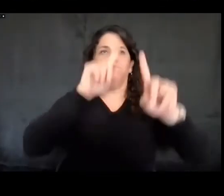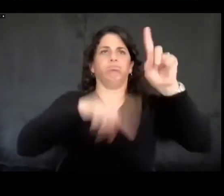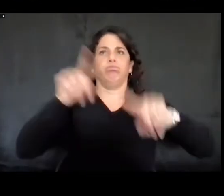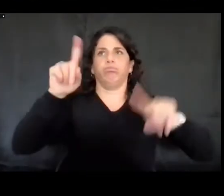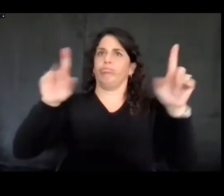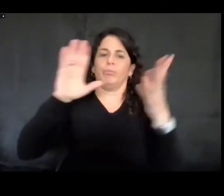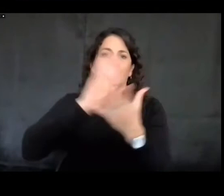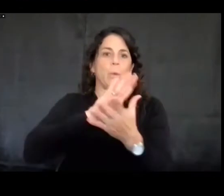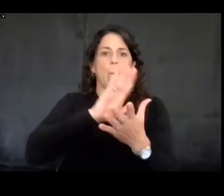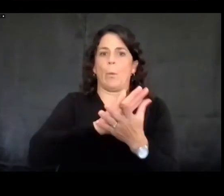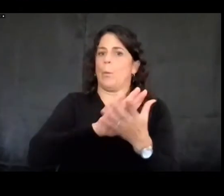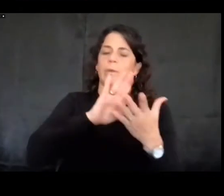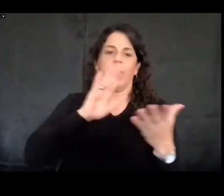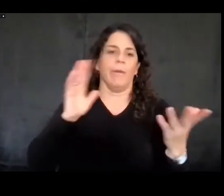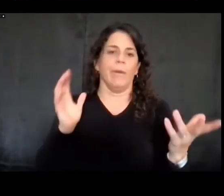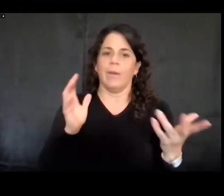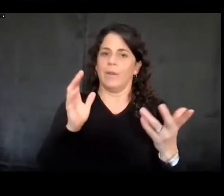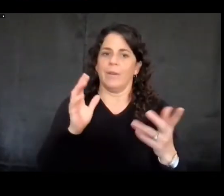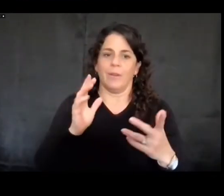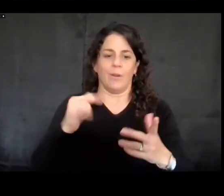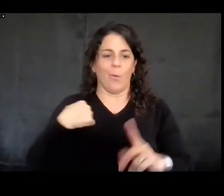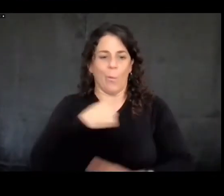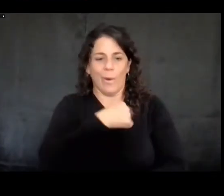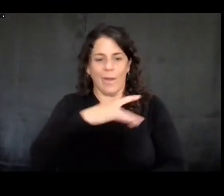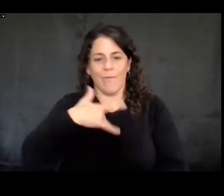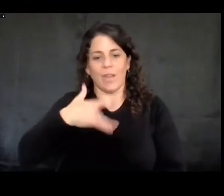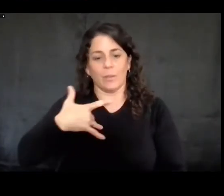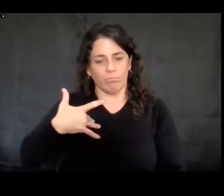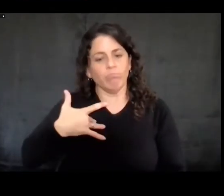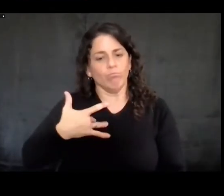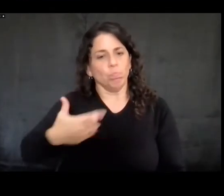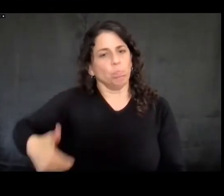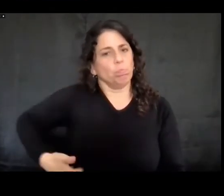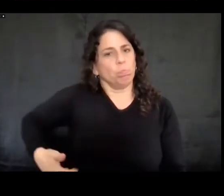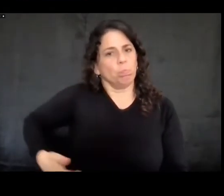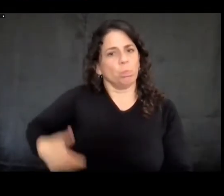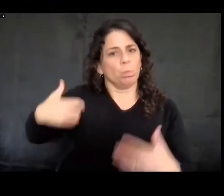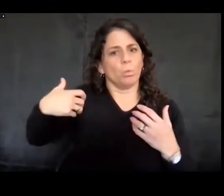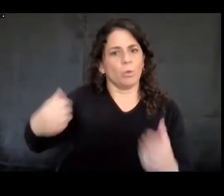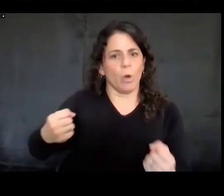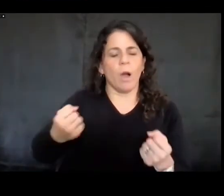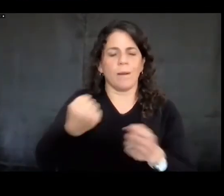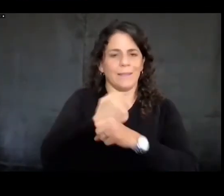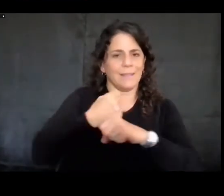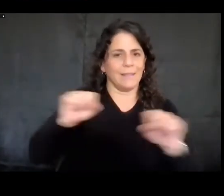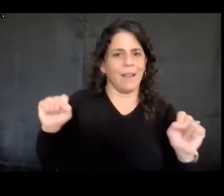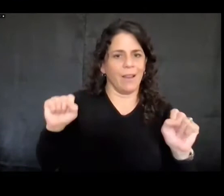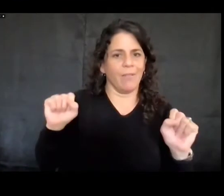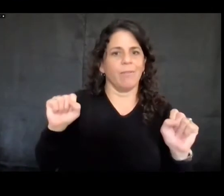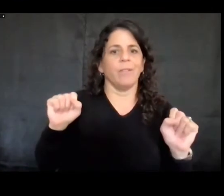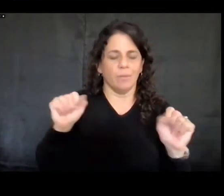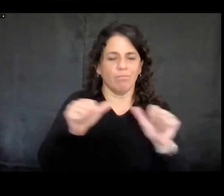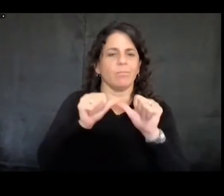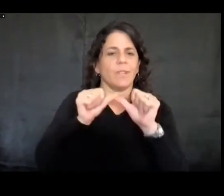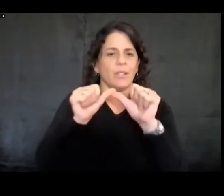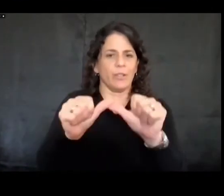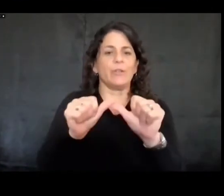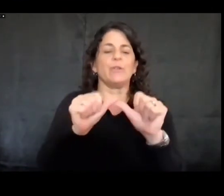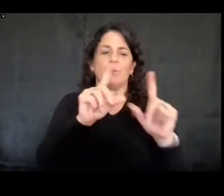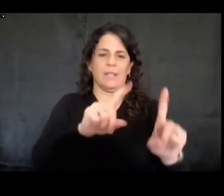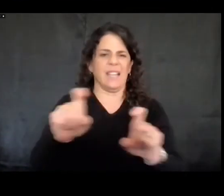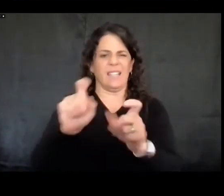no solamente unitaria y que creíamos que era ciertamente creemos de que es más seguro